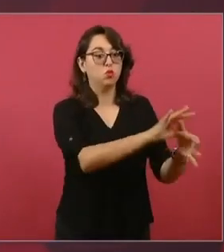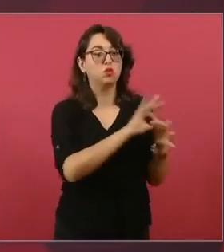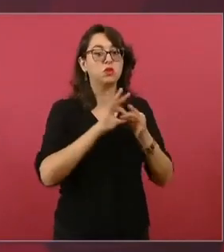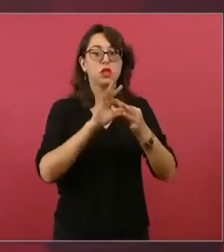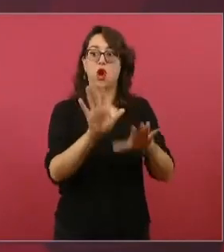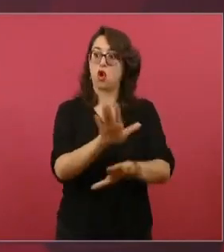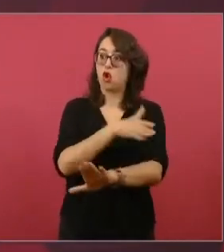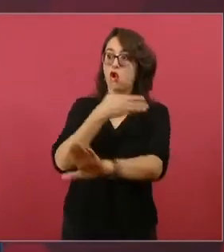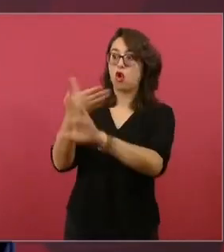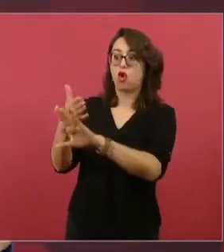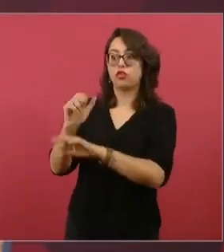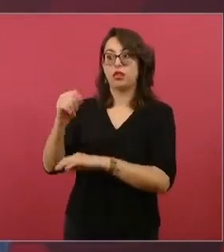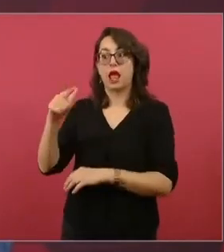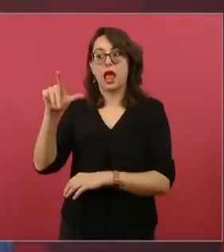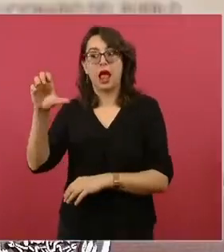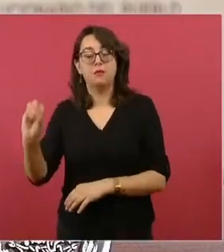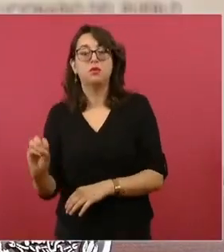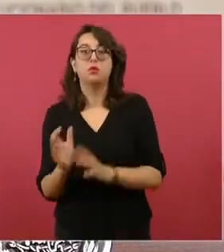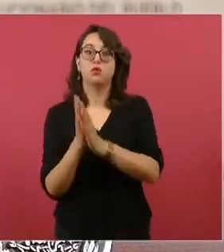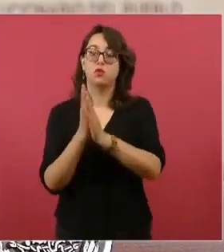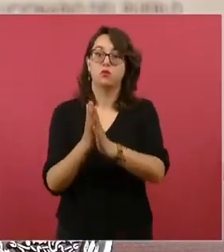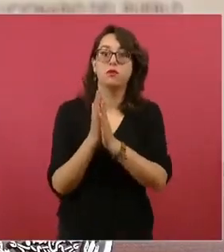y que declinara MIT